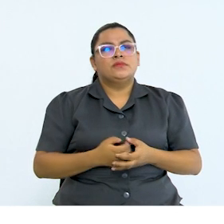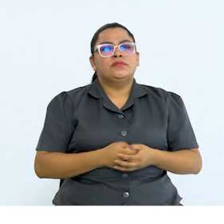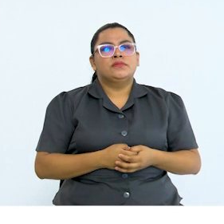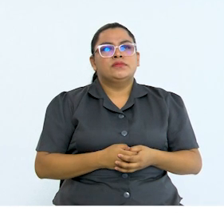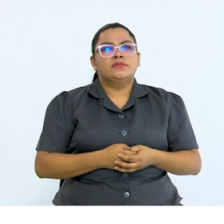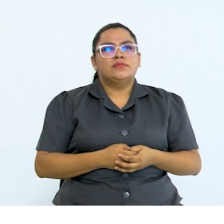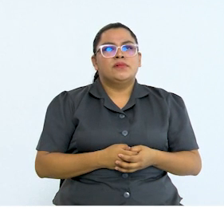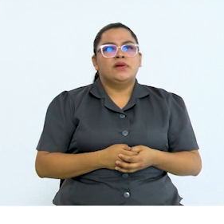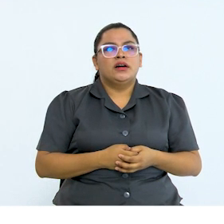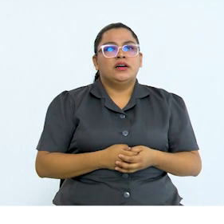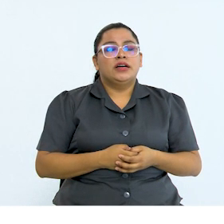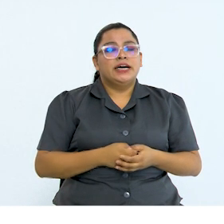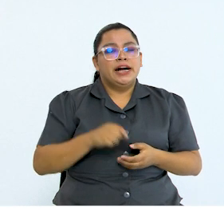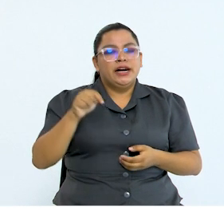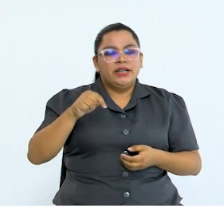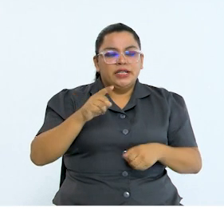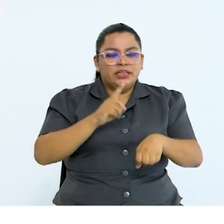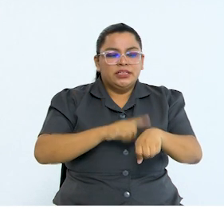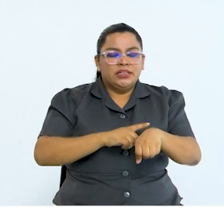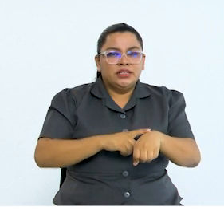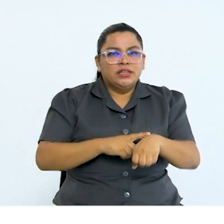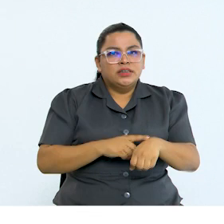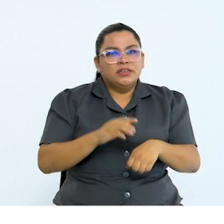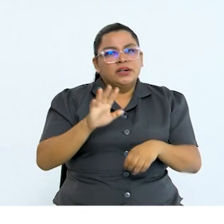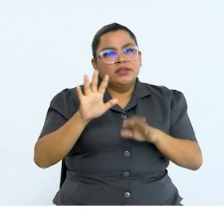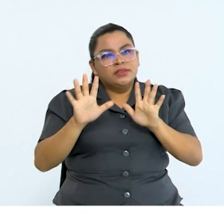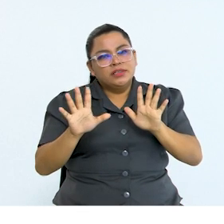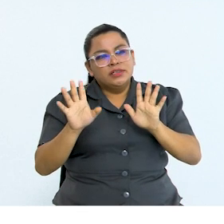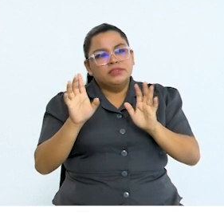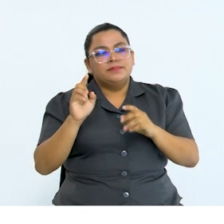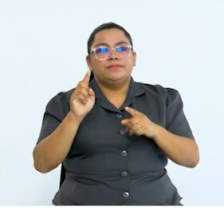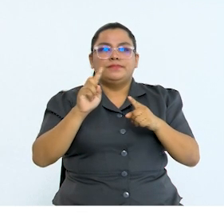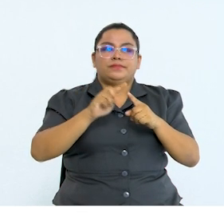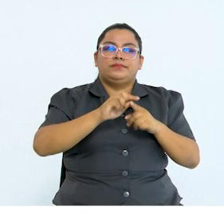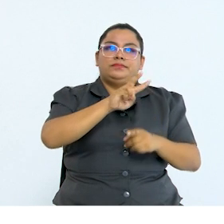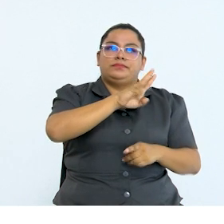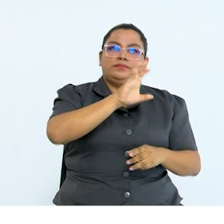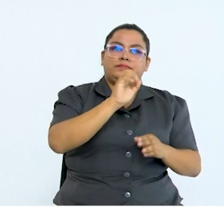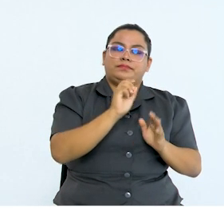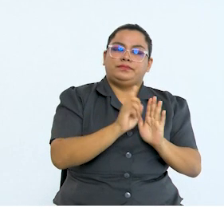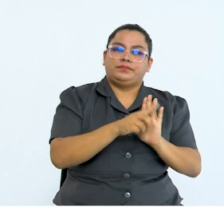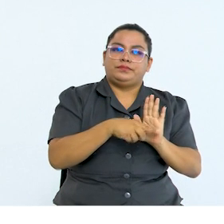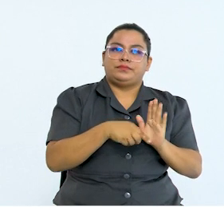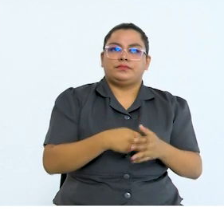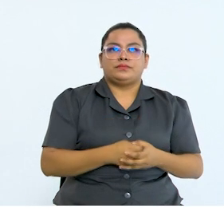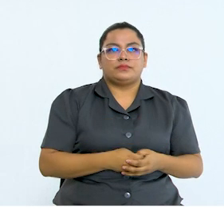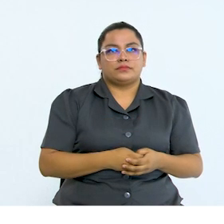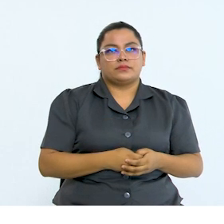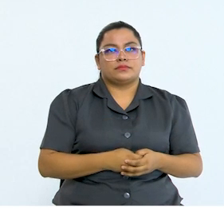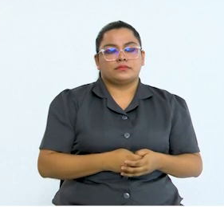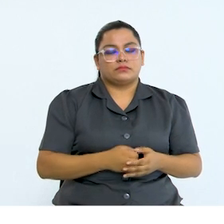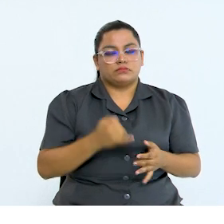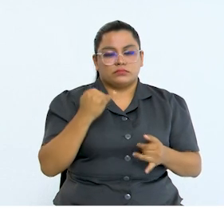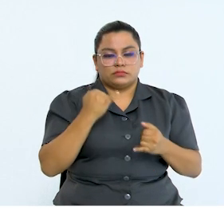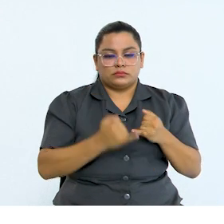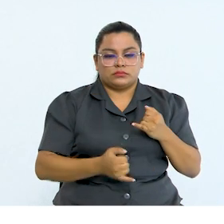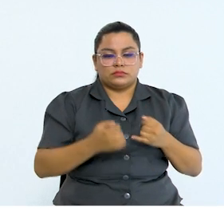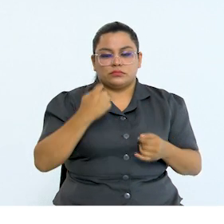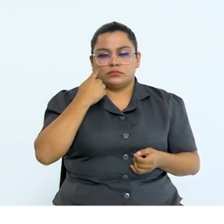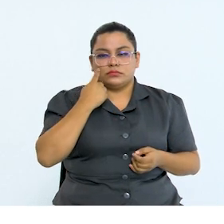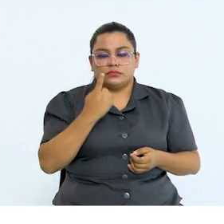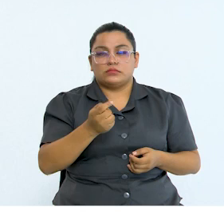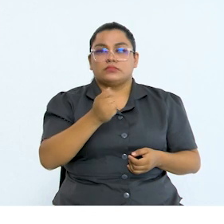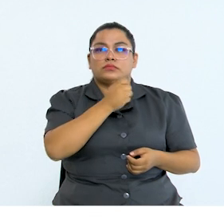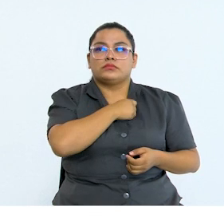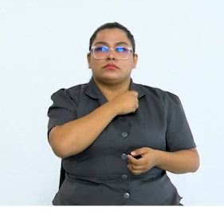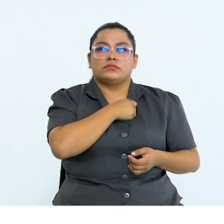Para esta sección se tienen de 10 a 20 minutos. Finalmente pasamos a la sección de tareas. En el caso